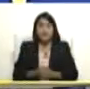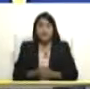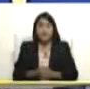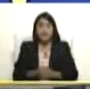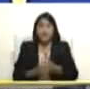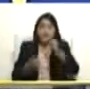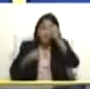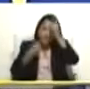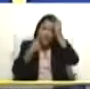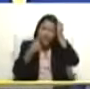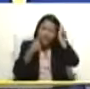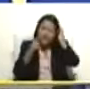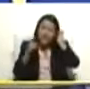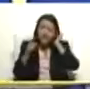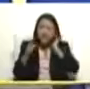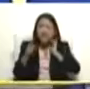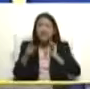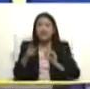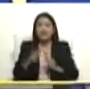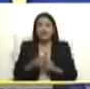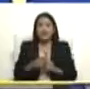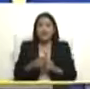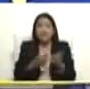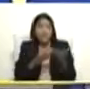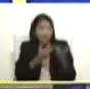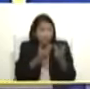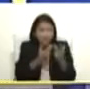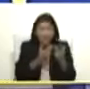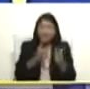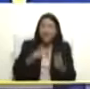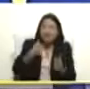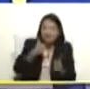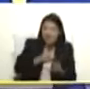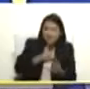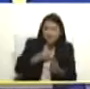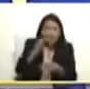yo vi, no me lo contaron, yo lo vi.